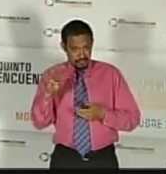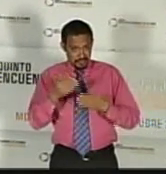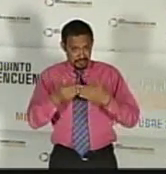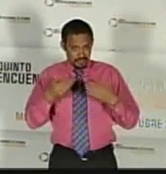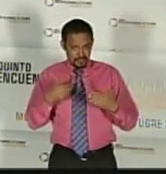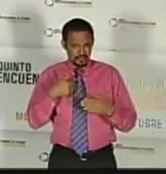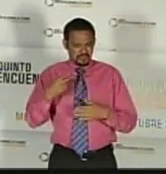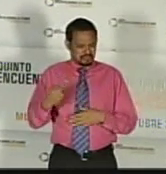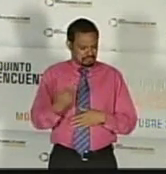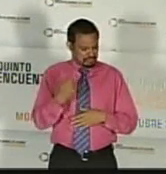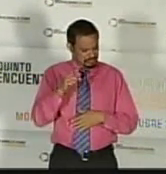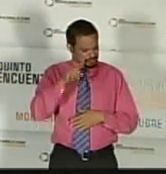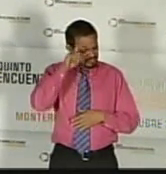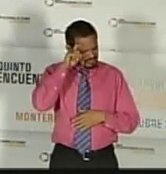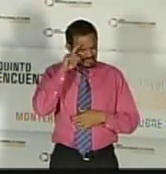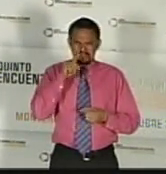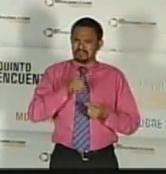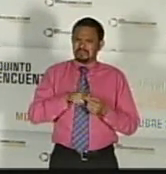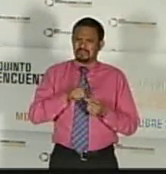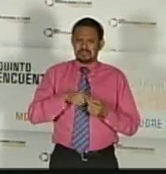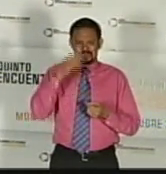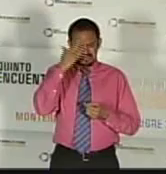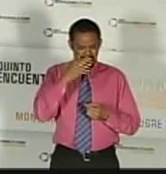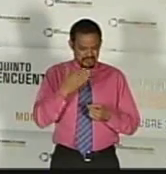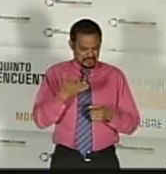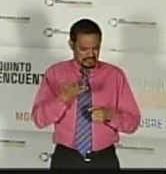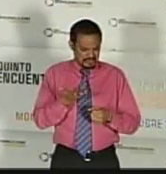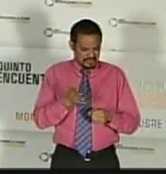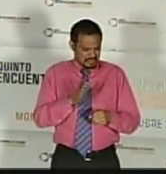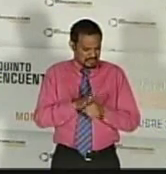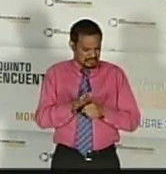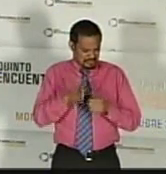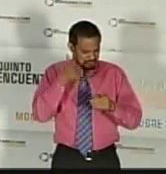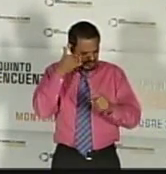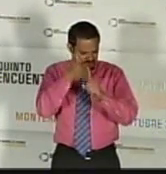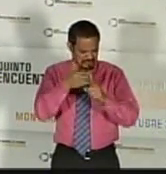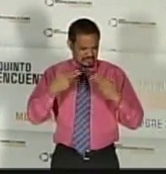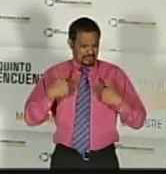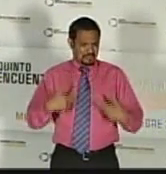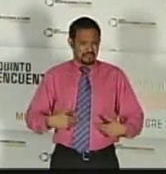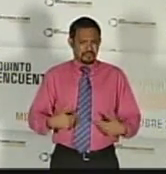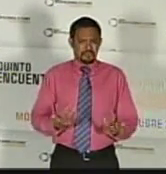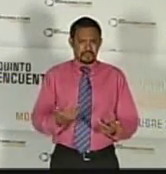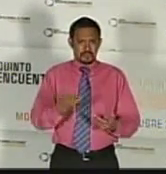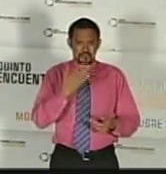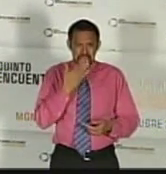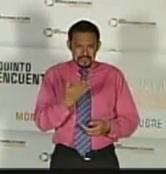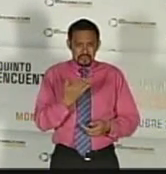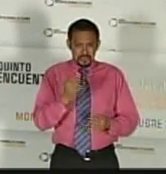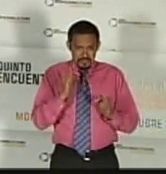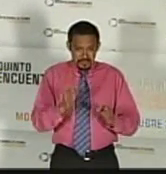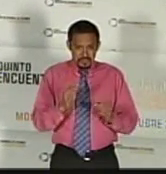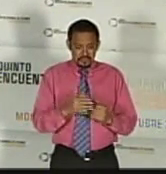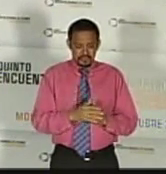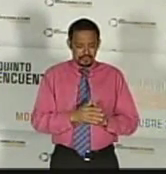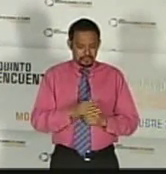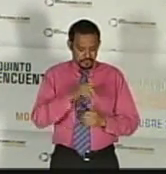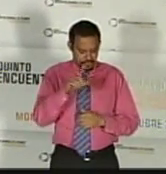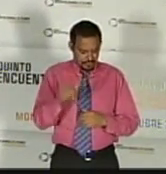cosas. ¿Quién sabe a dónde va la humanidad? Que sea bueno. Y yo